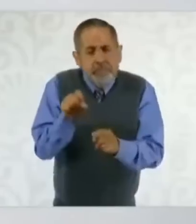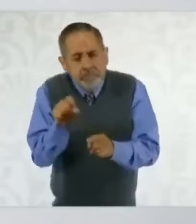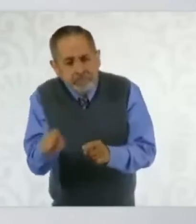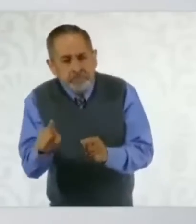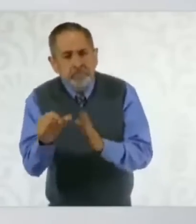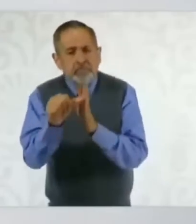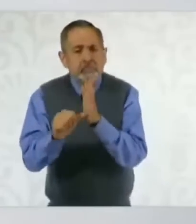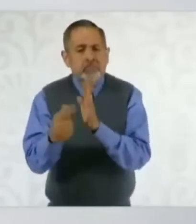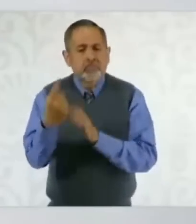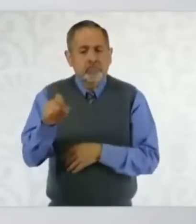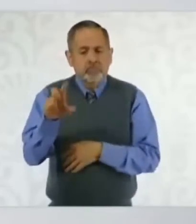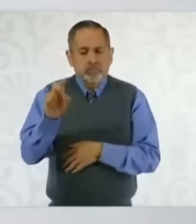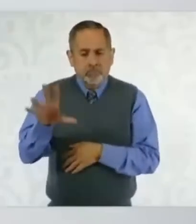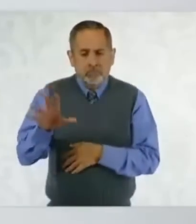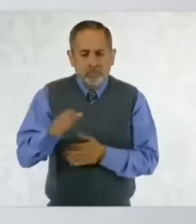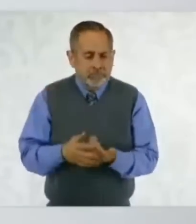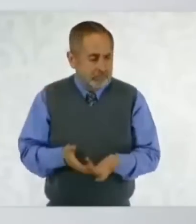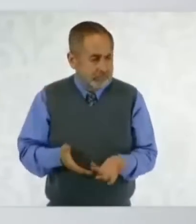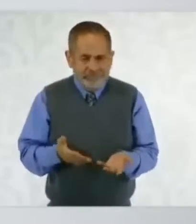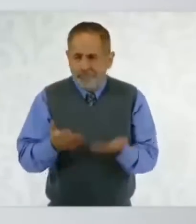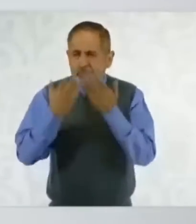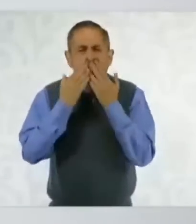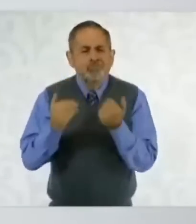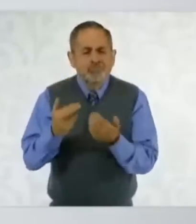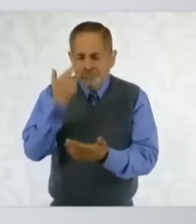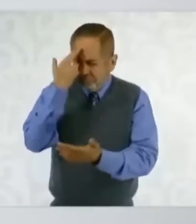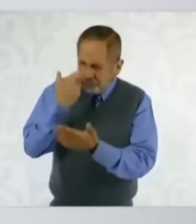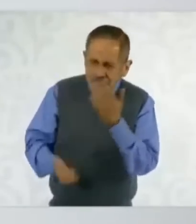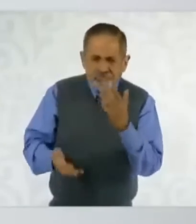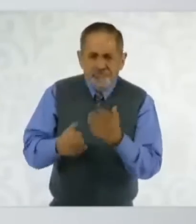Entonces, no se está violando,